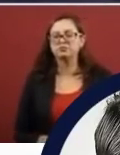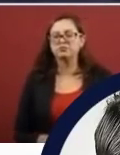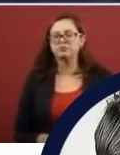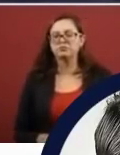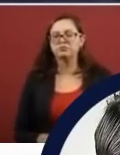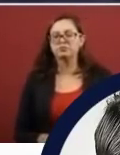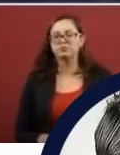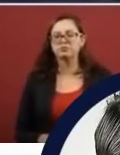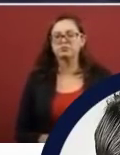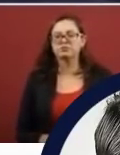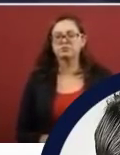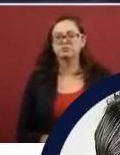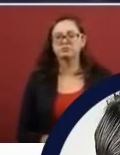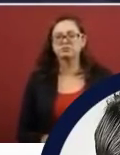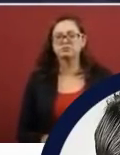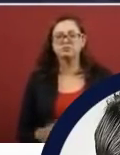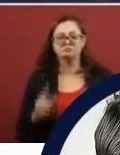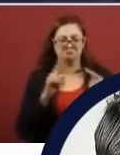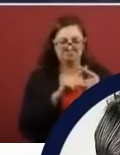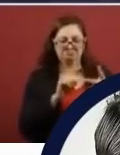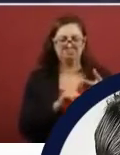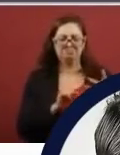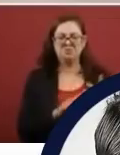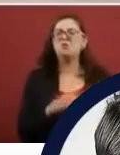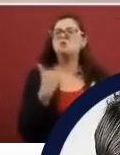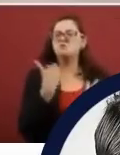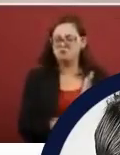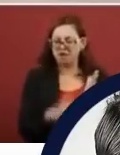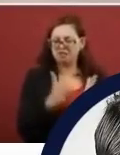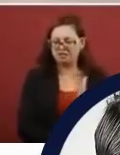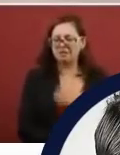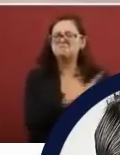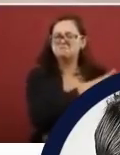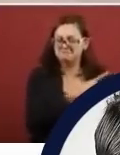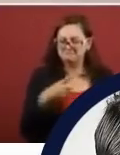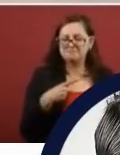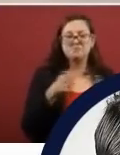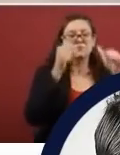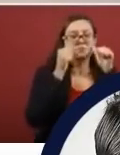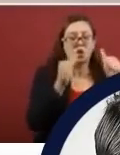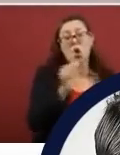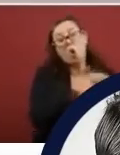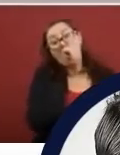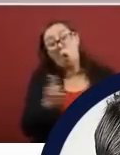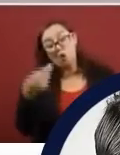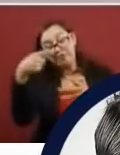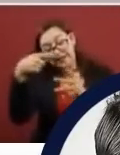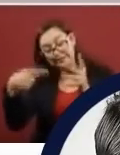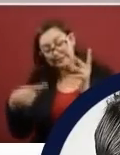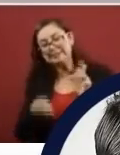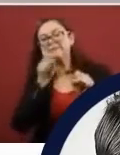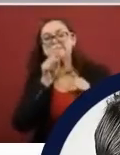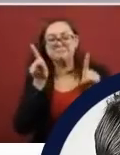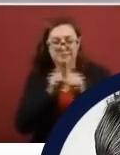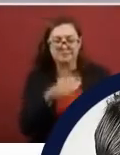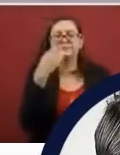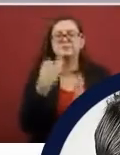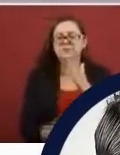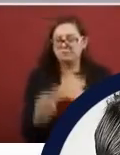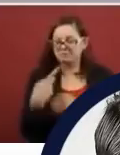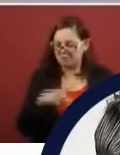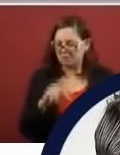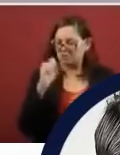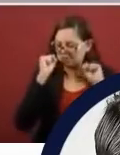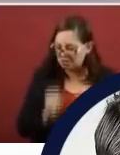tu caso, lo digo porque tienes experiencia y ya estás además construyendo y llevas ya un tiempo haciendo